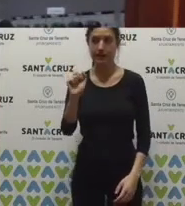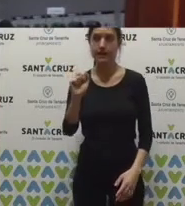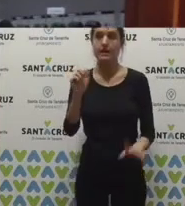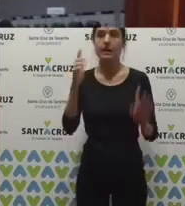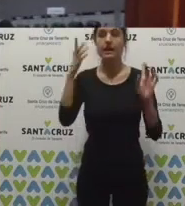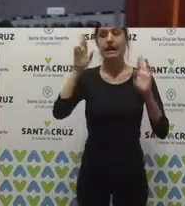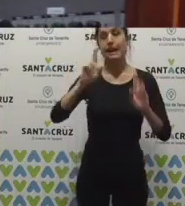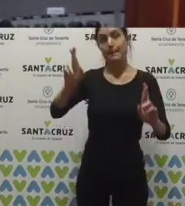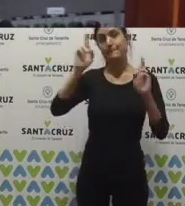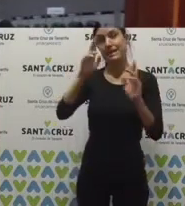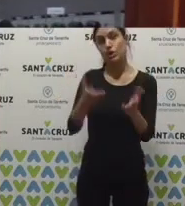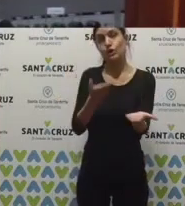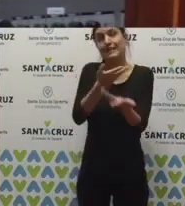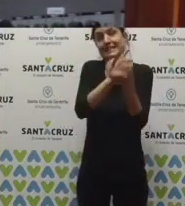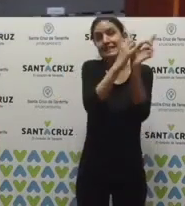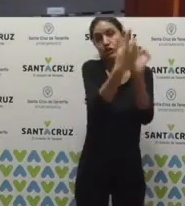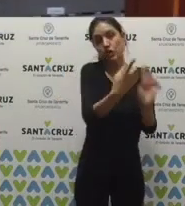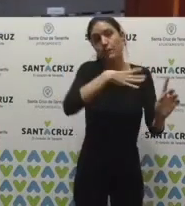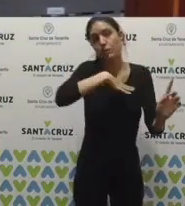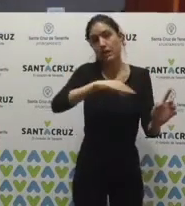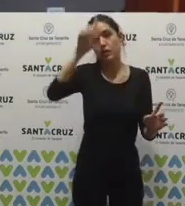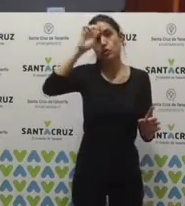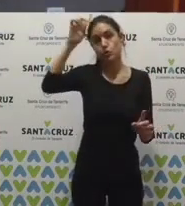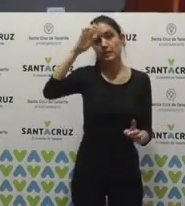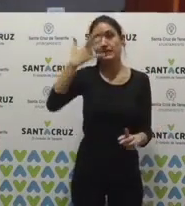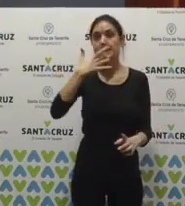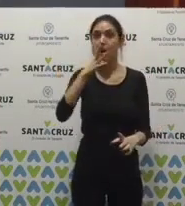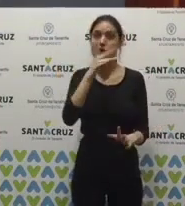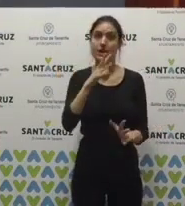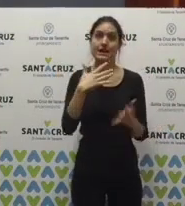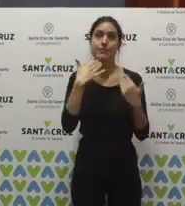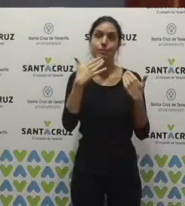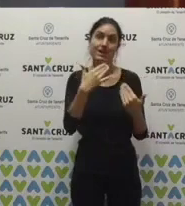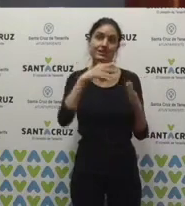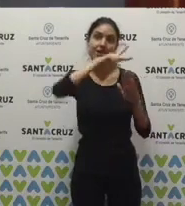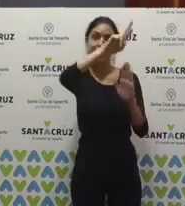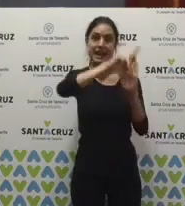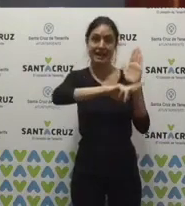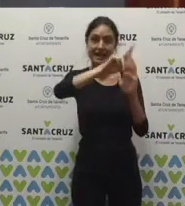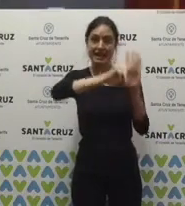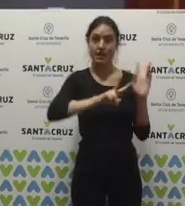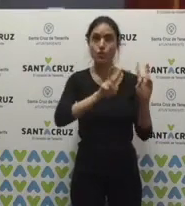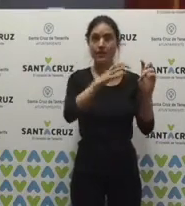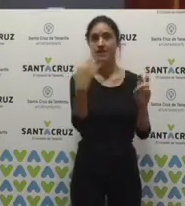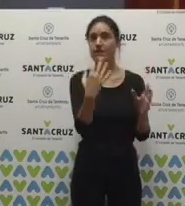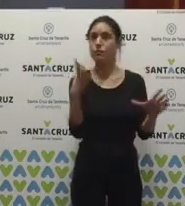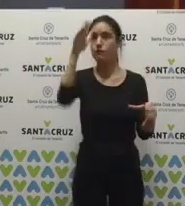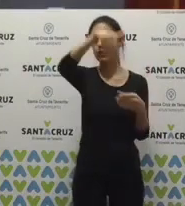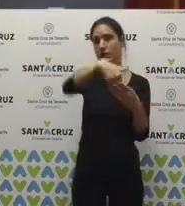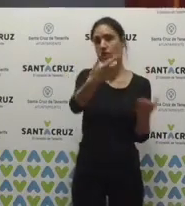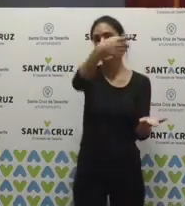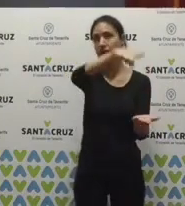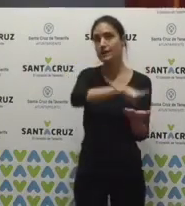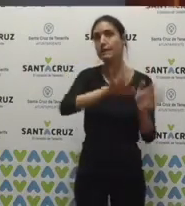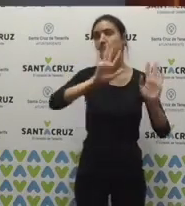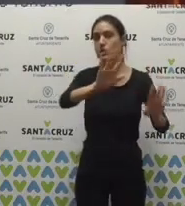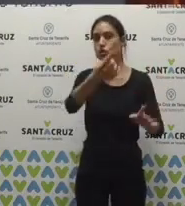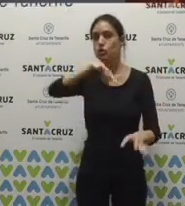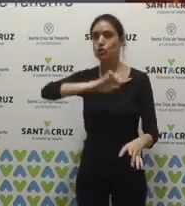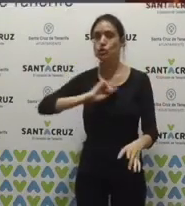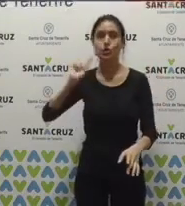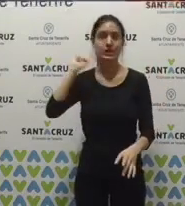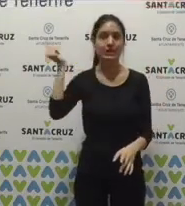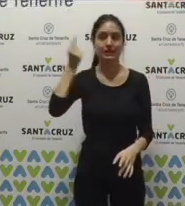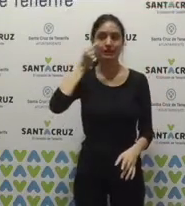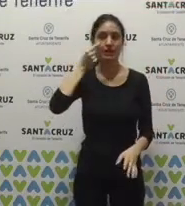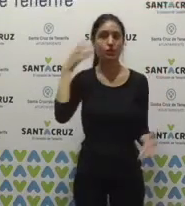hacerla no sé si con las nuevas reglas hay que votarla entre todos en el sentido de hemos detectado que algunas cuestiones